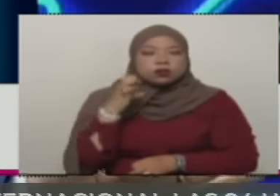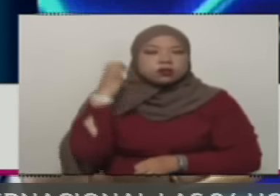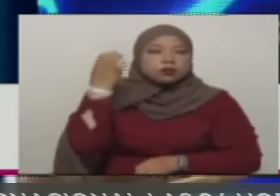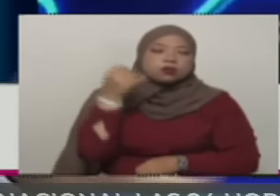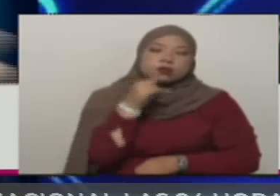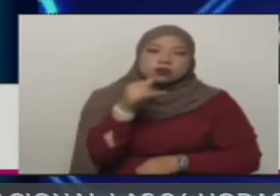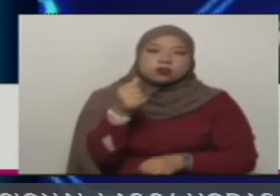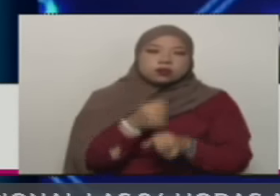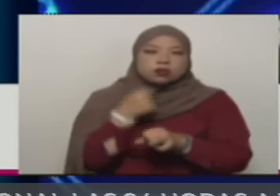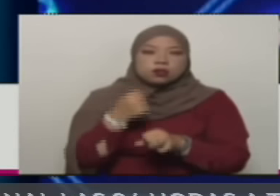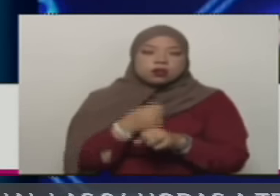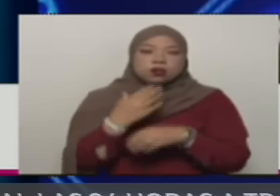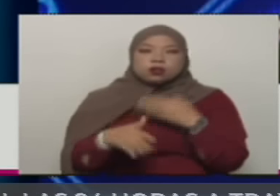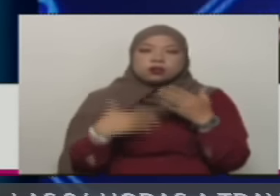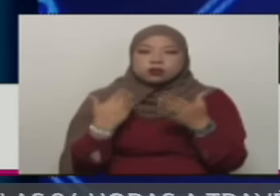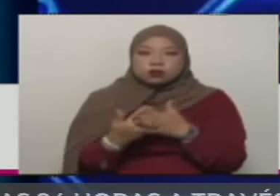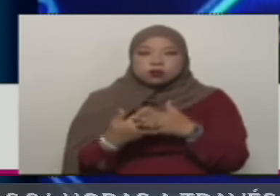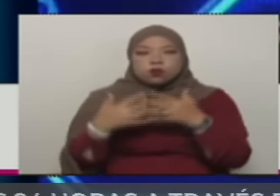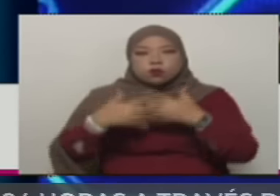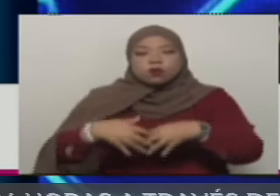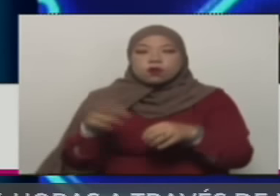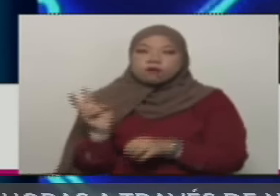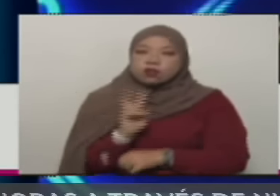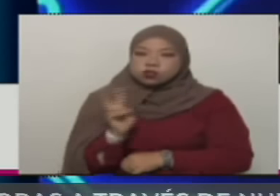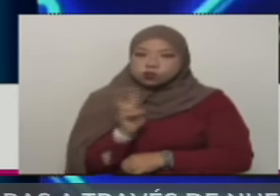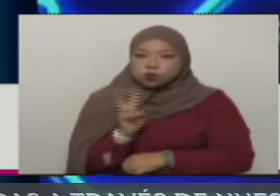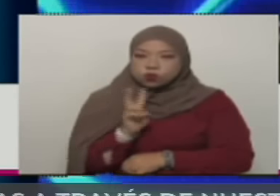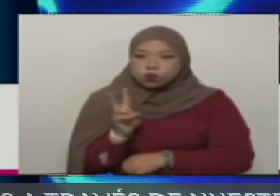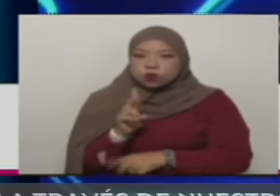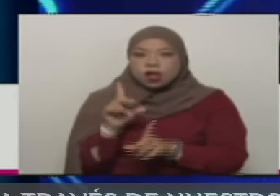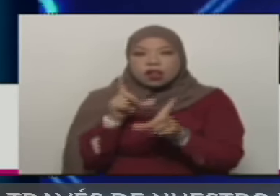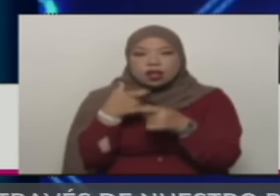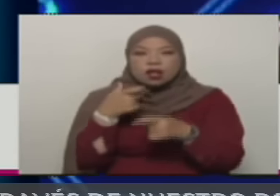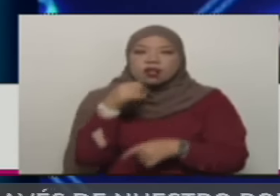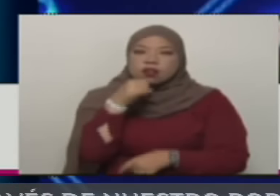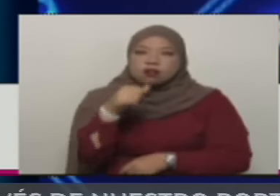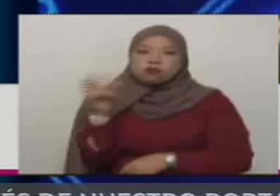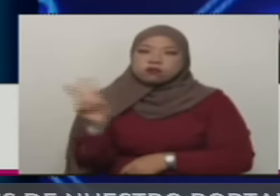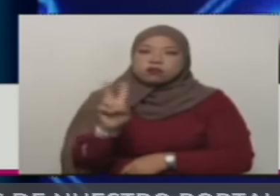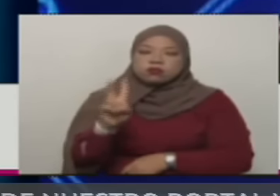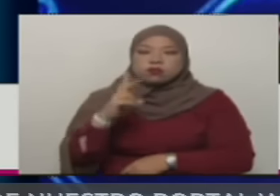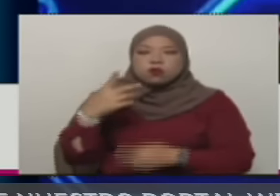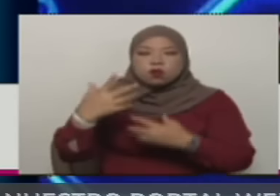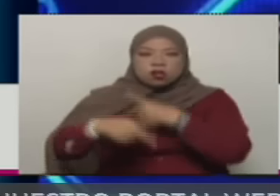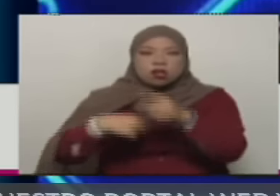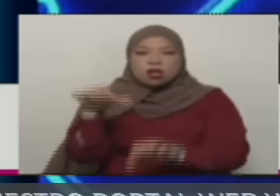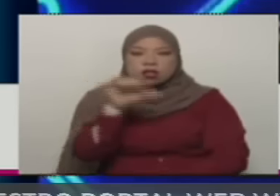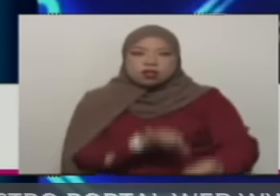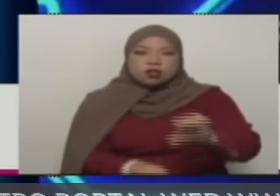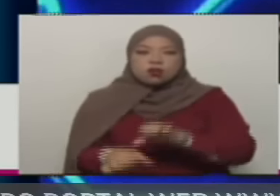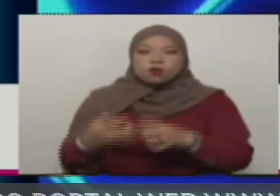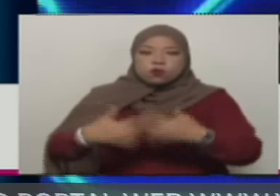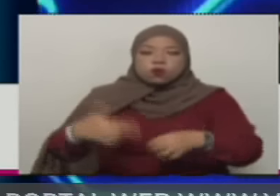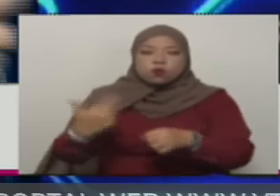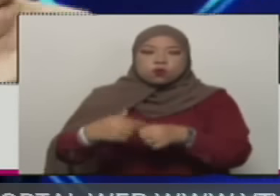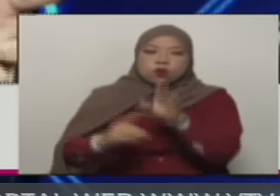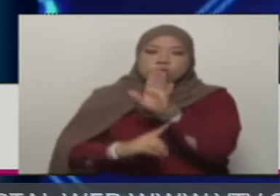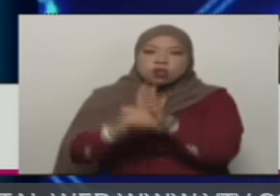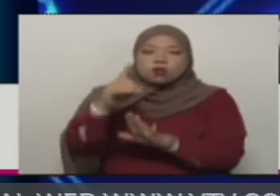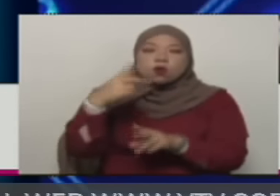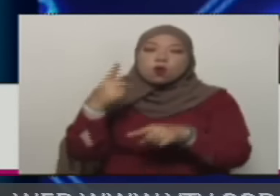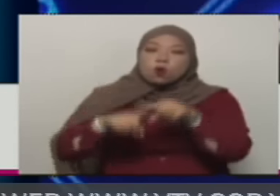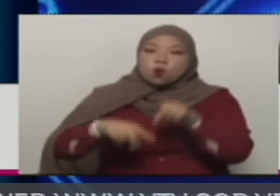quedando atrás. En el petróleo venezolano, en el gas venezolano, en la petroquímica venezolana, en el desarrollo de los